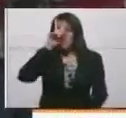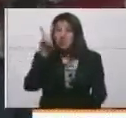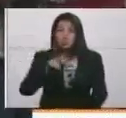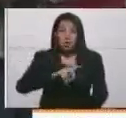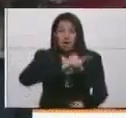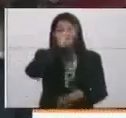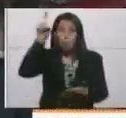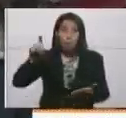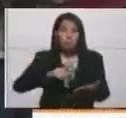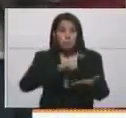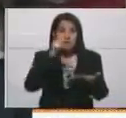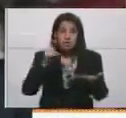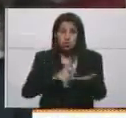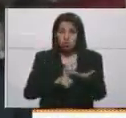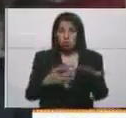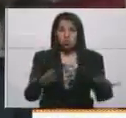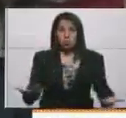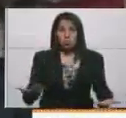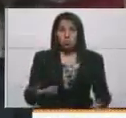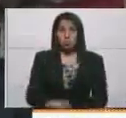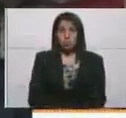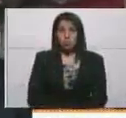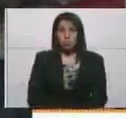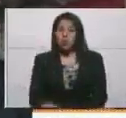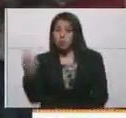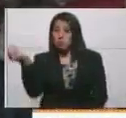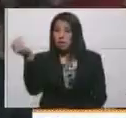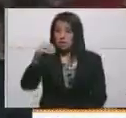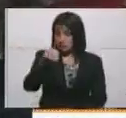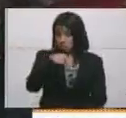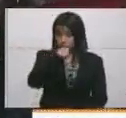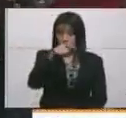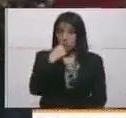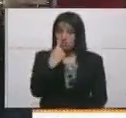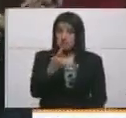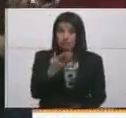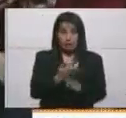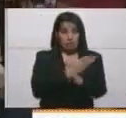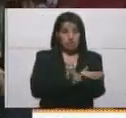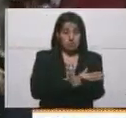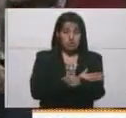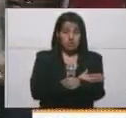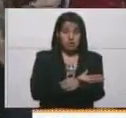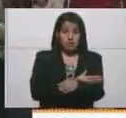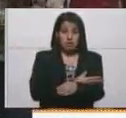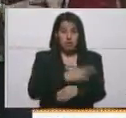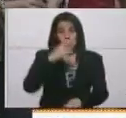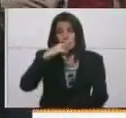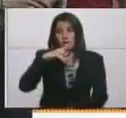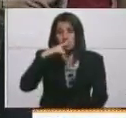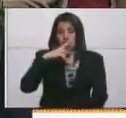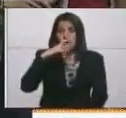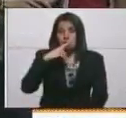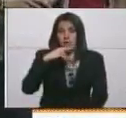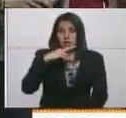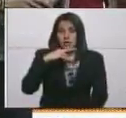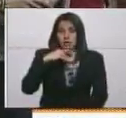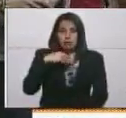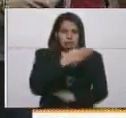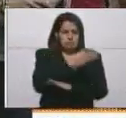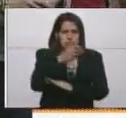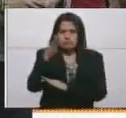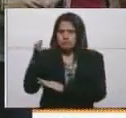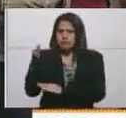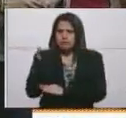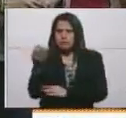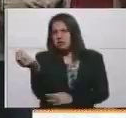punta. Es más, seguramente tú ya lo has dicho, Diosdado, en todos estos discursos y en el recorrido del país, es